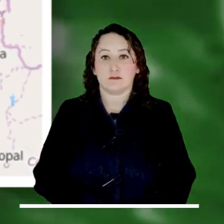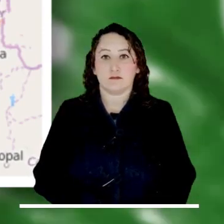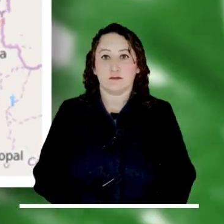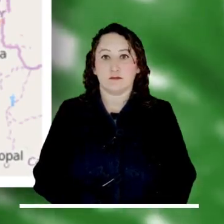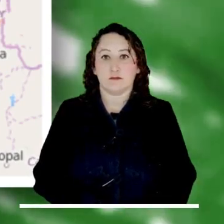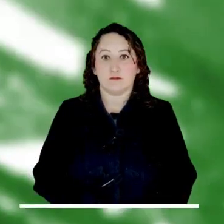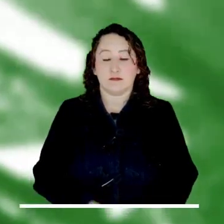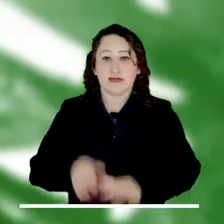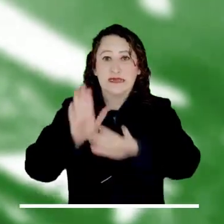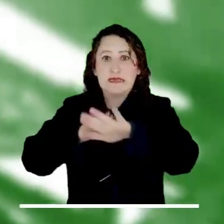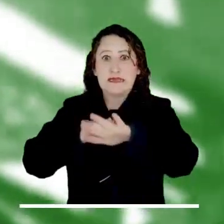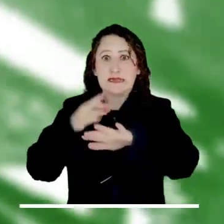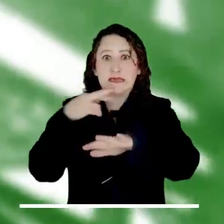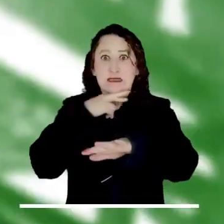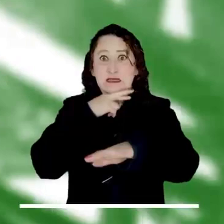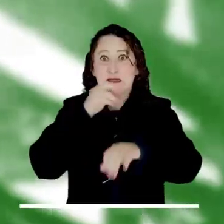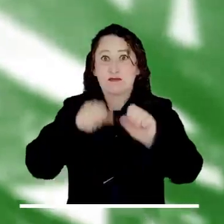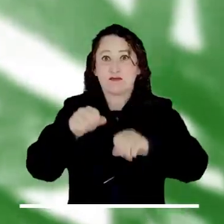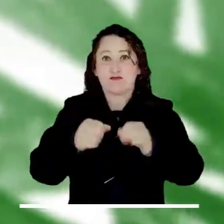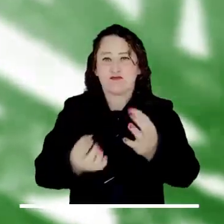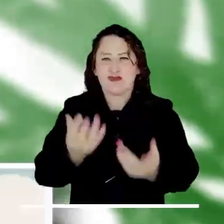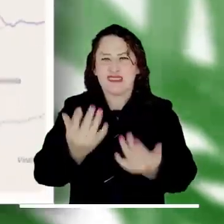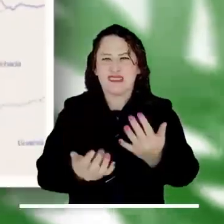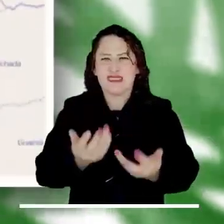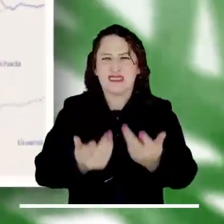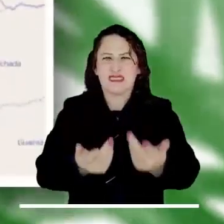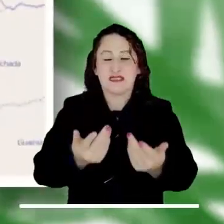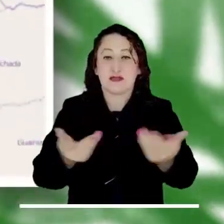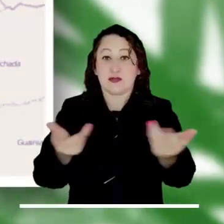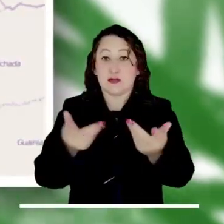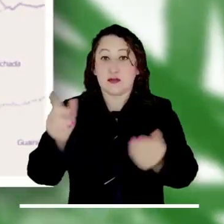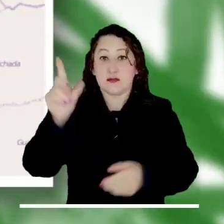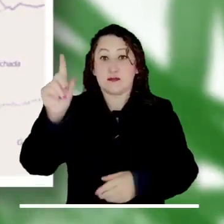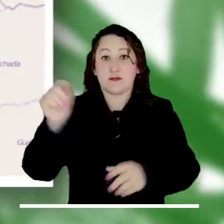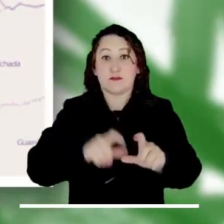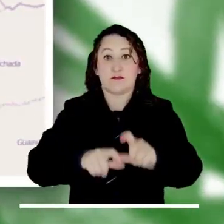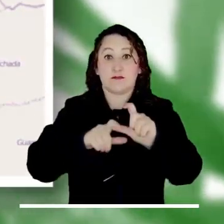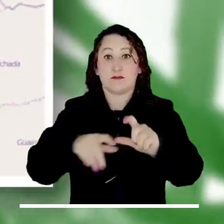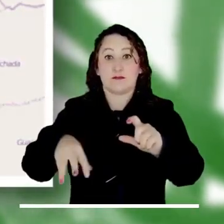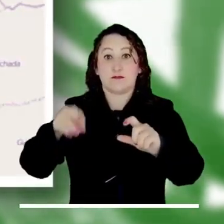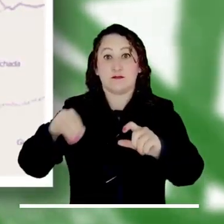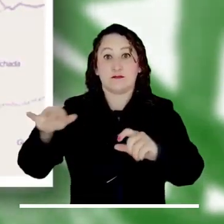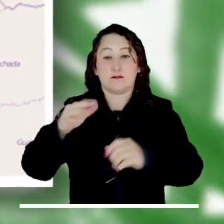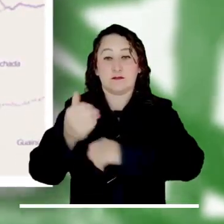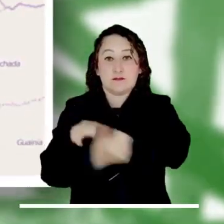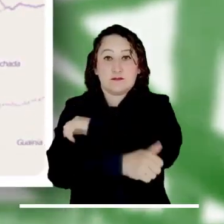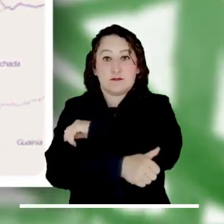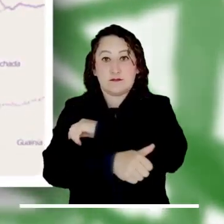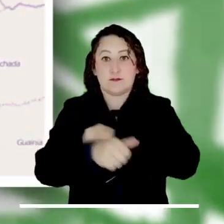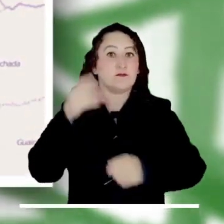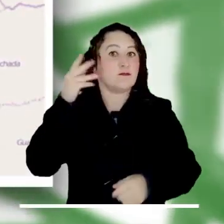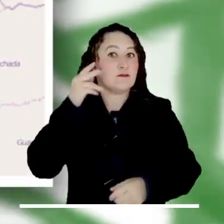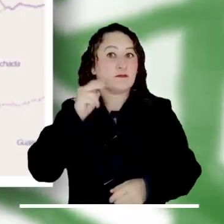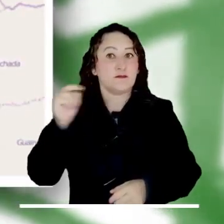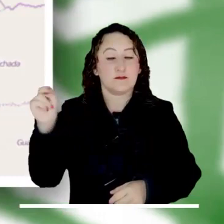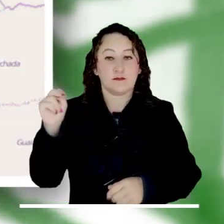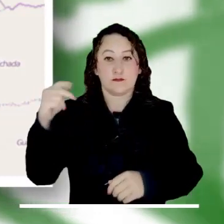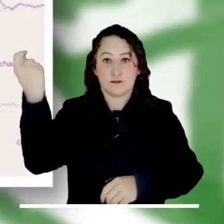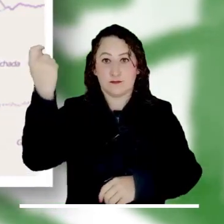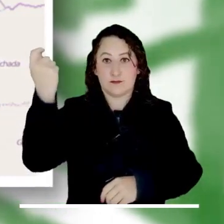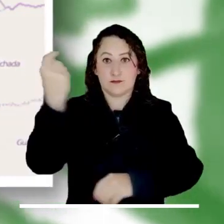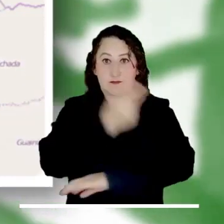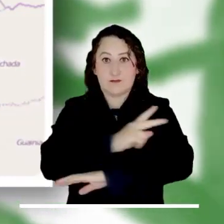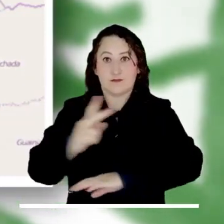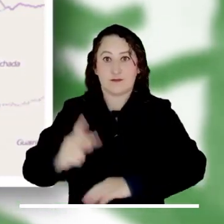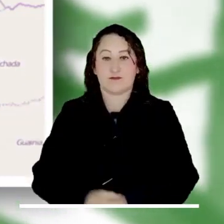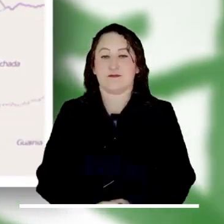Bolívar persiste el ingreso del río Cauca a través del sector Cara de Gato. Alerta roja por probabilidad de